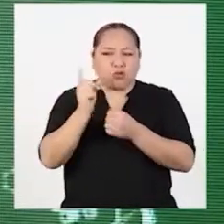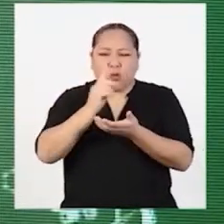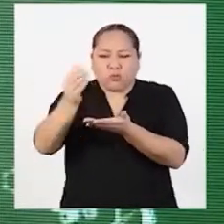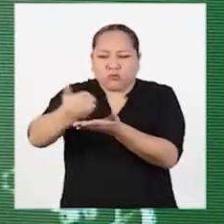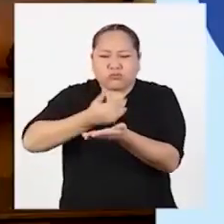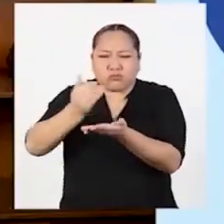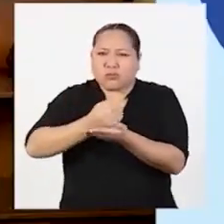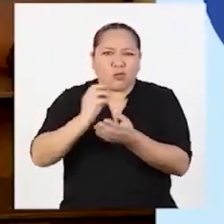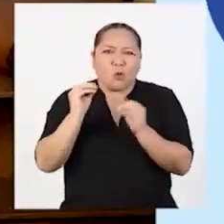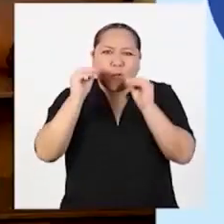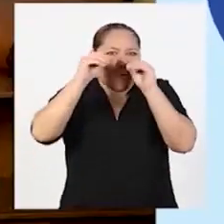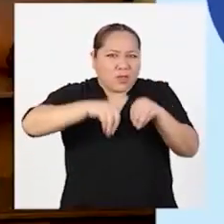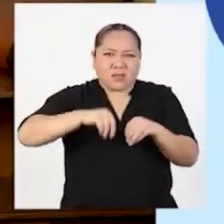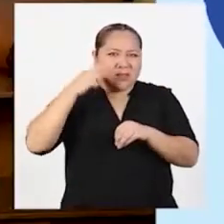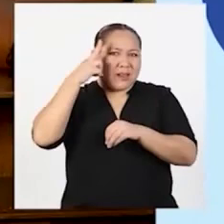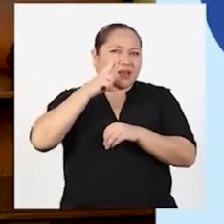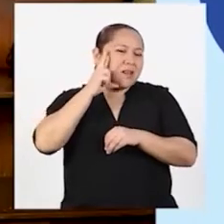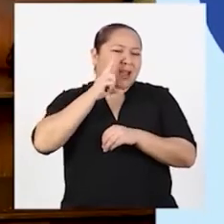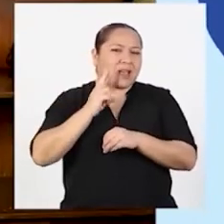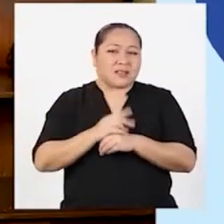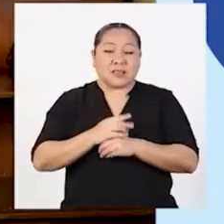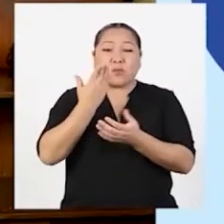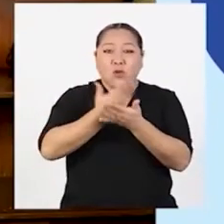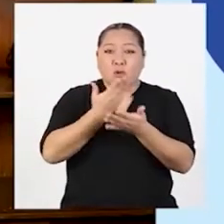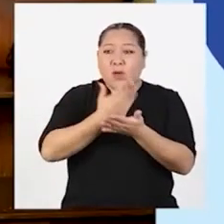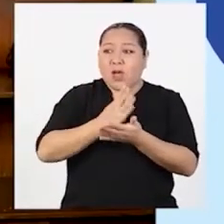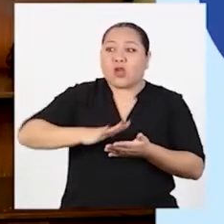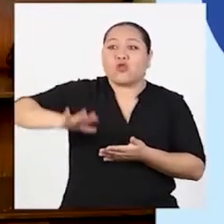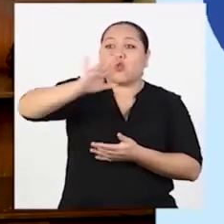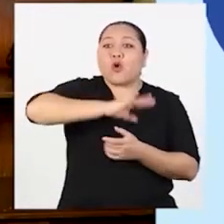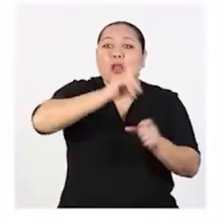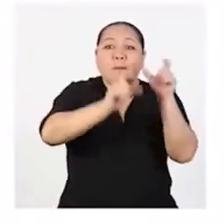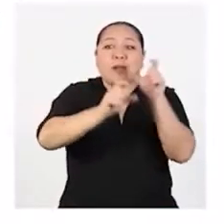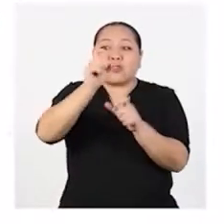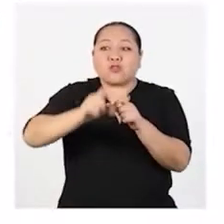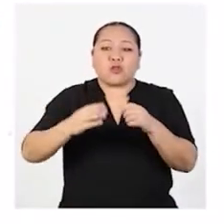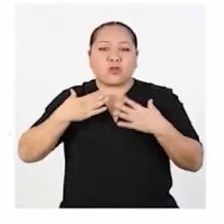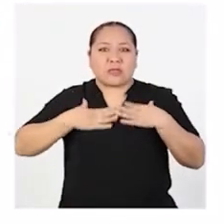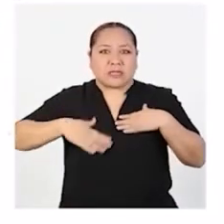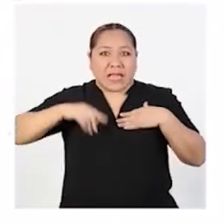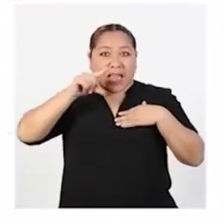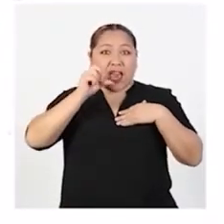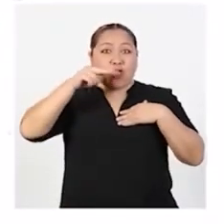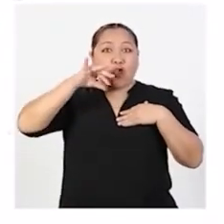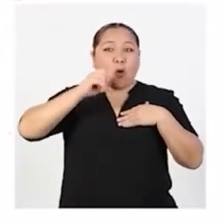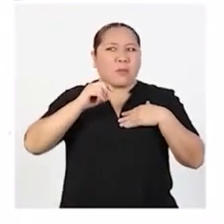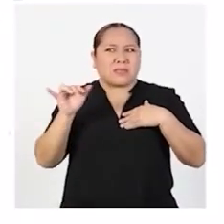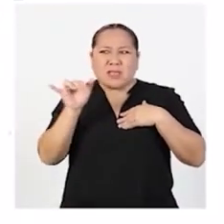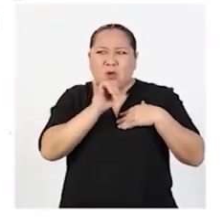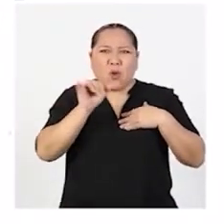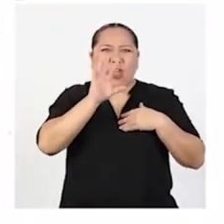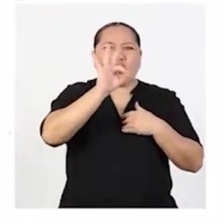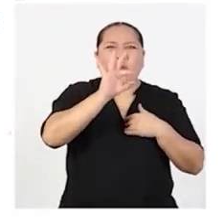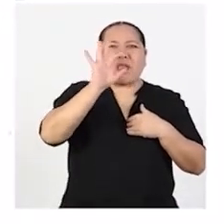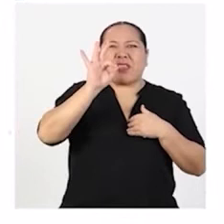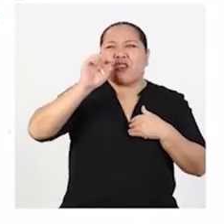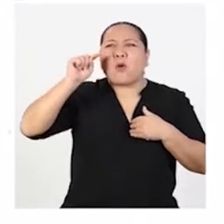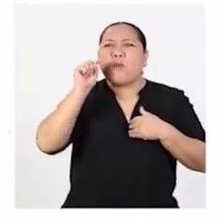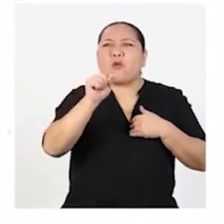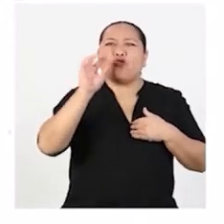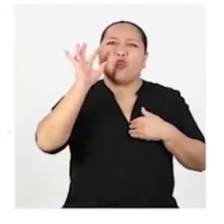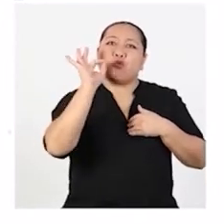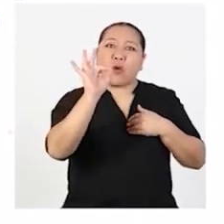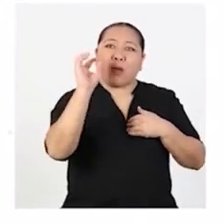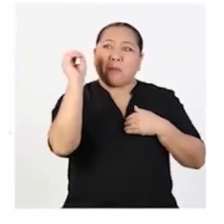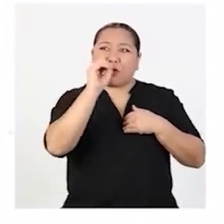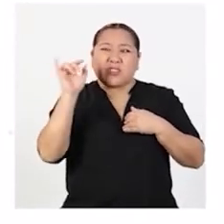concepto de raza. De acuerdo, Mario, y pasamos a ver esa separación. Venter y Collins subrayaron que su trabajo confirmaba que la